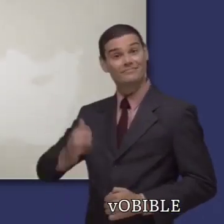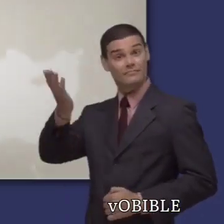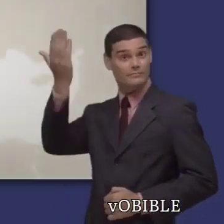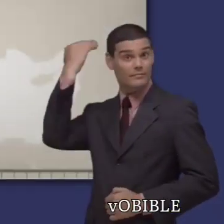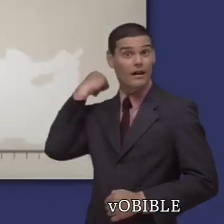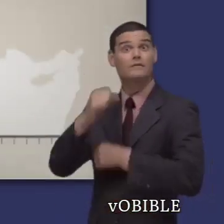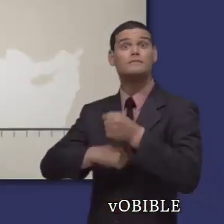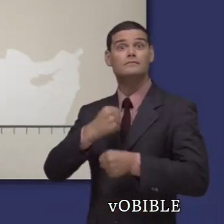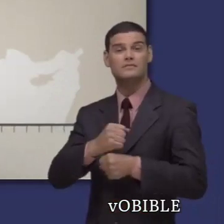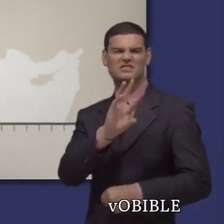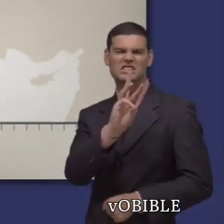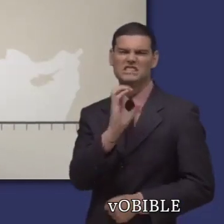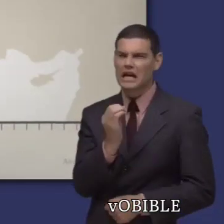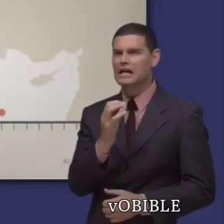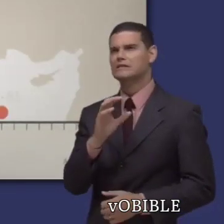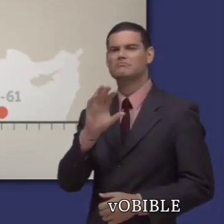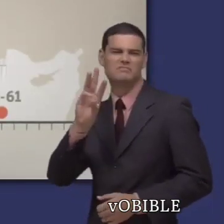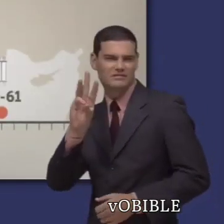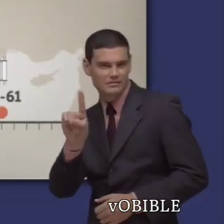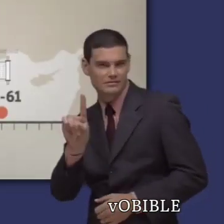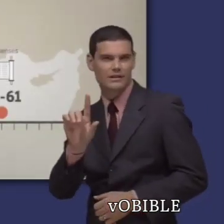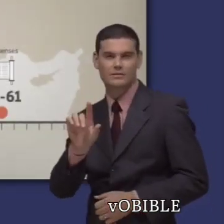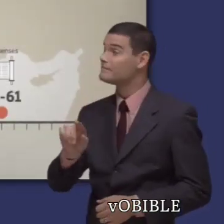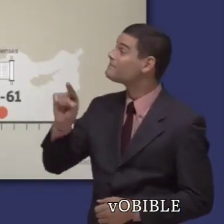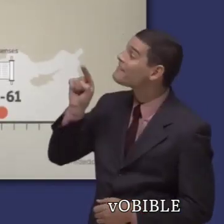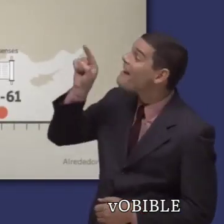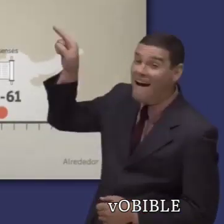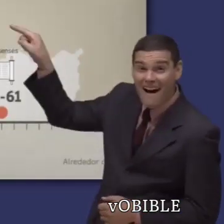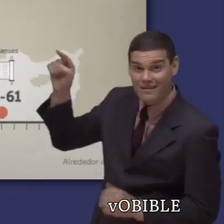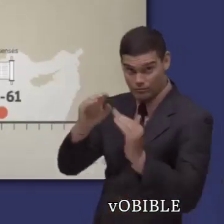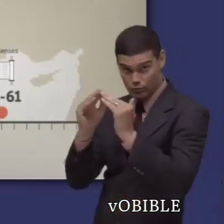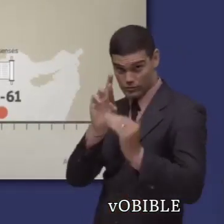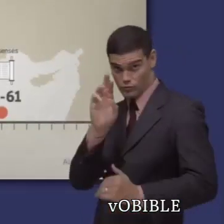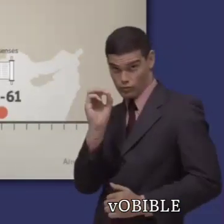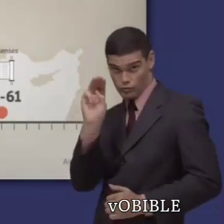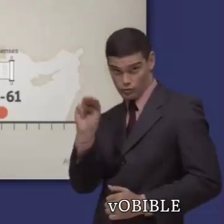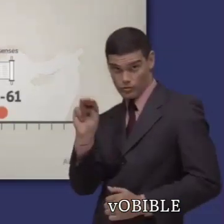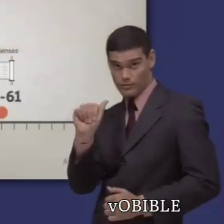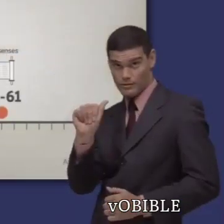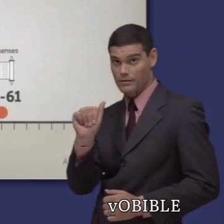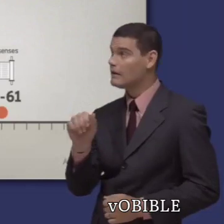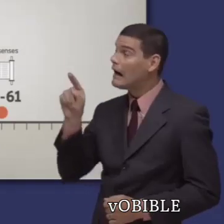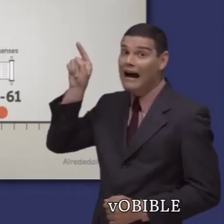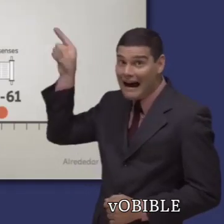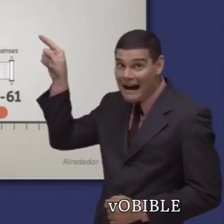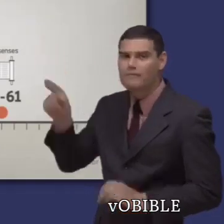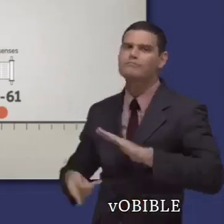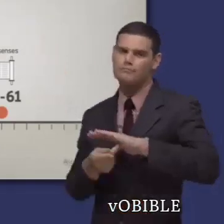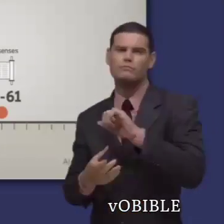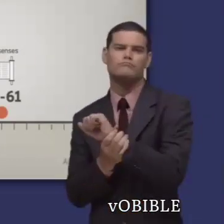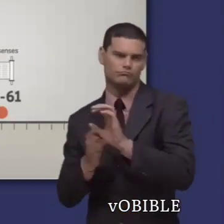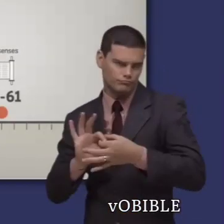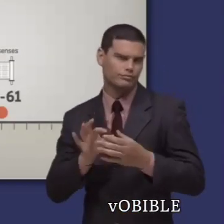El apóstol Pablo escribió esta carta inspirada en Roma, alrededor del año 60 o 61. Eso